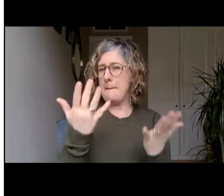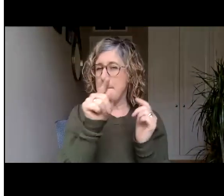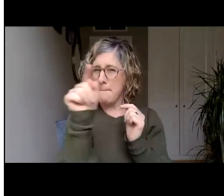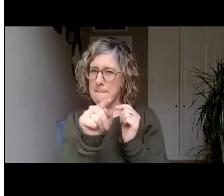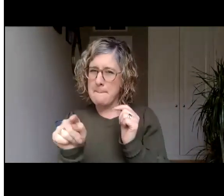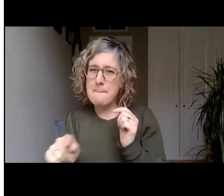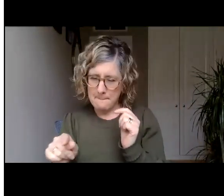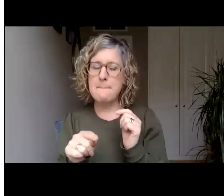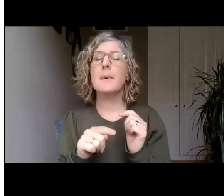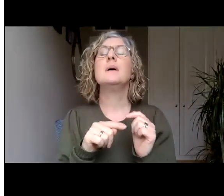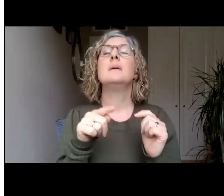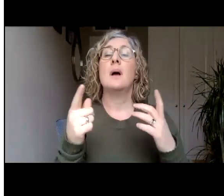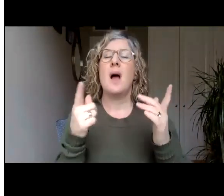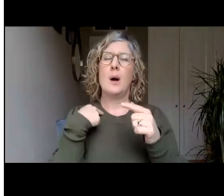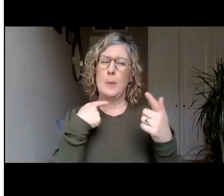línea.